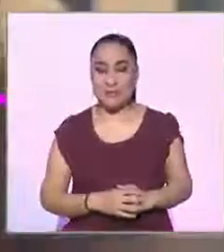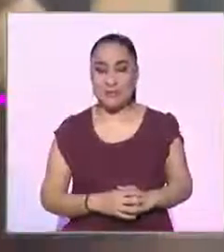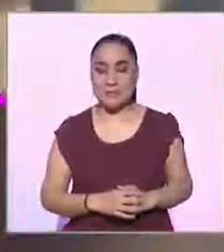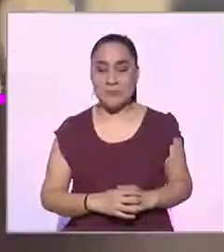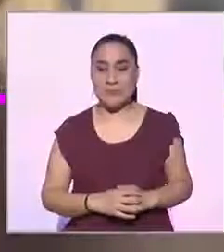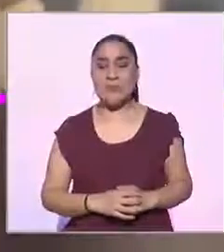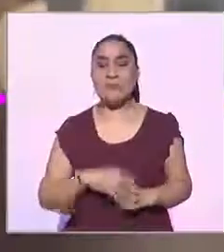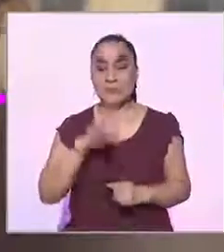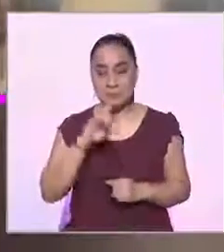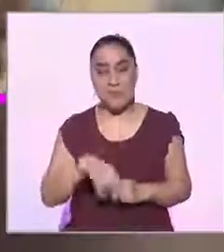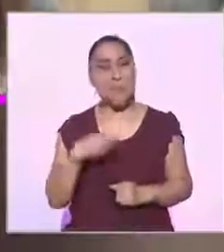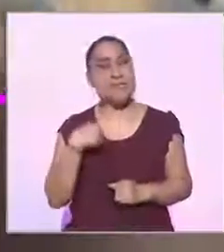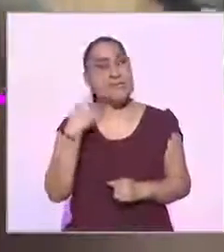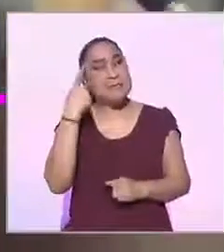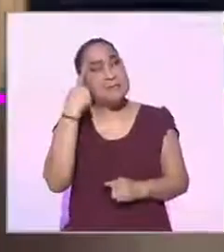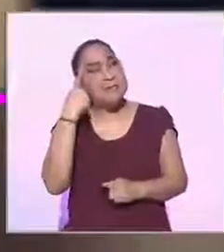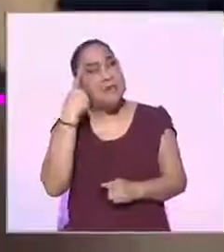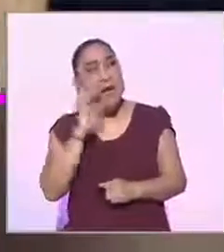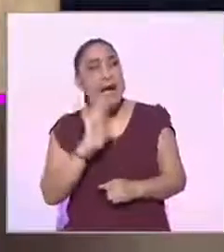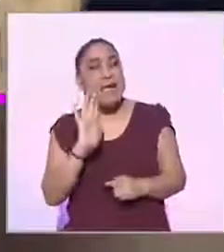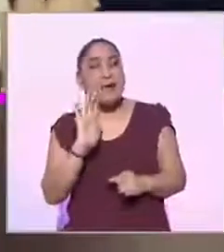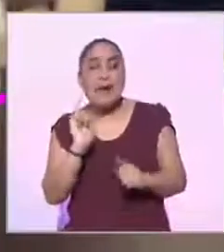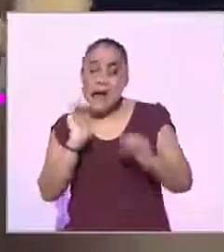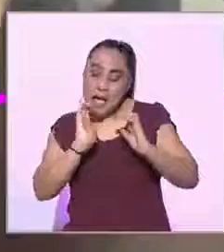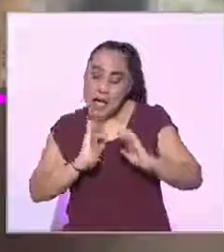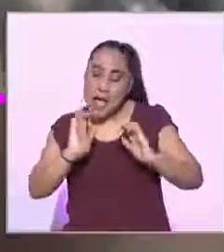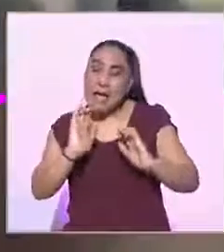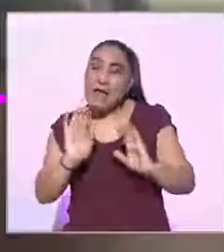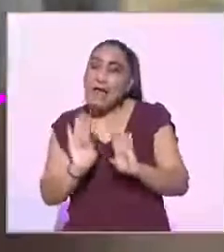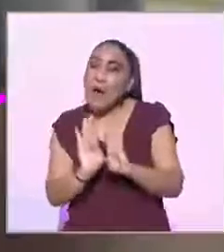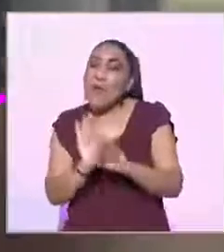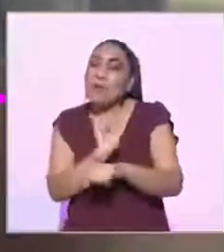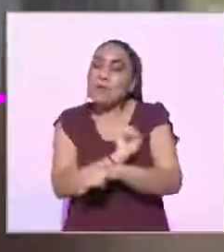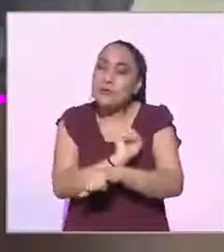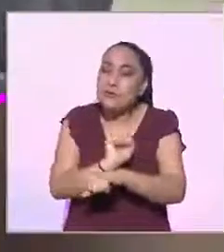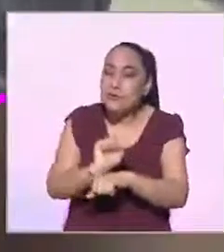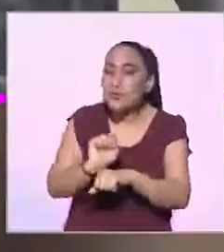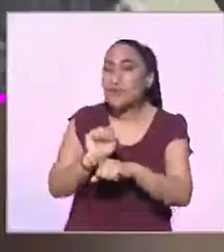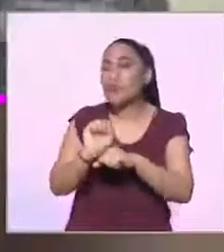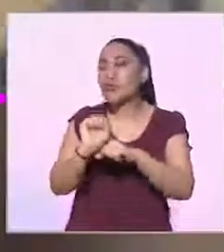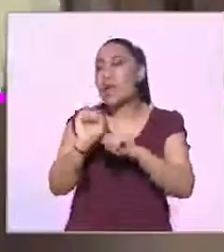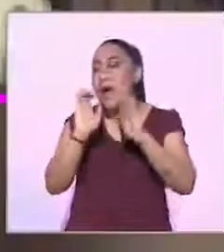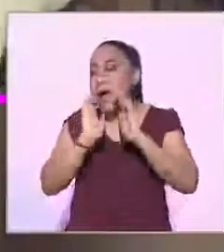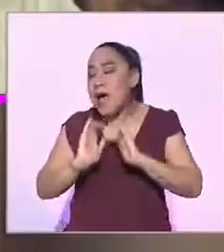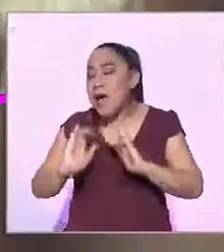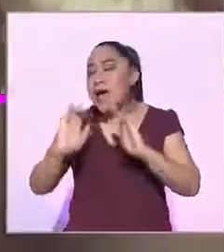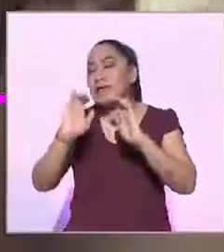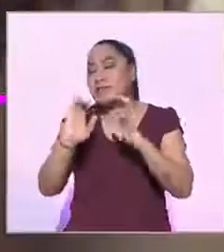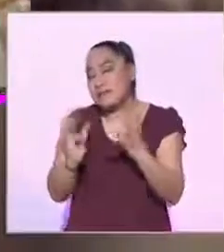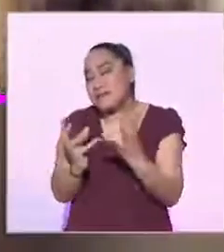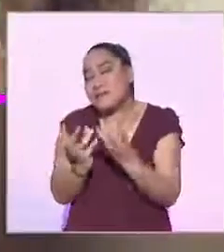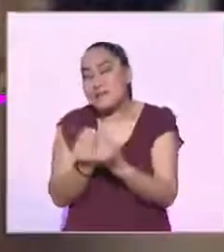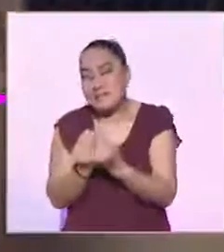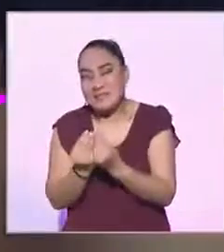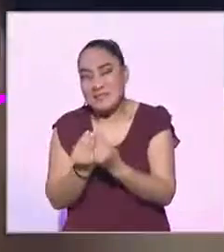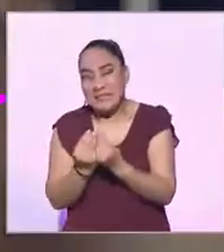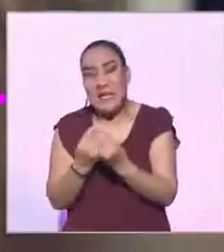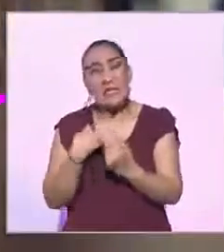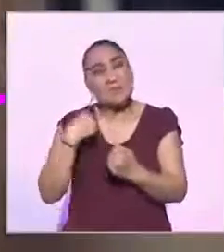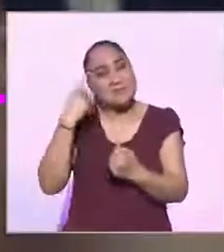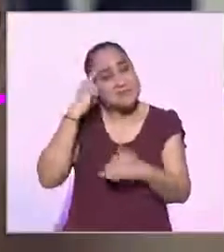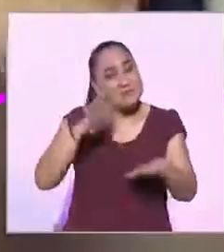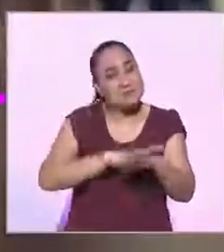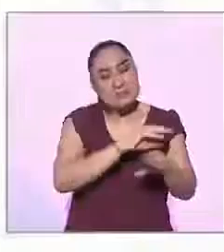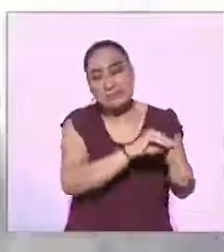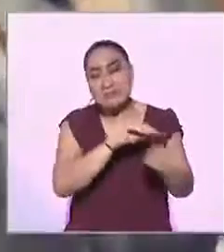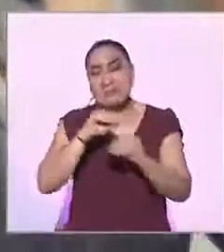Y quería algo como más íntimo, más melódico, menos golpes, y entonces... Empezamos con ese grupo